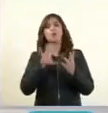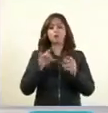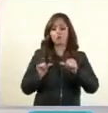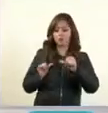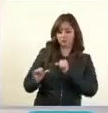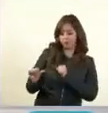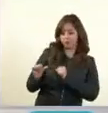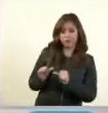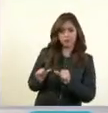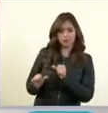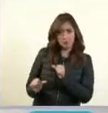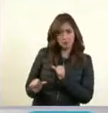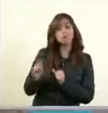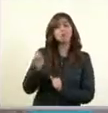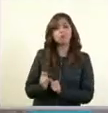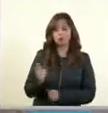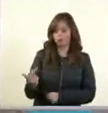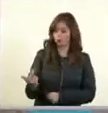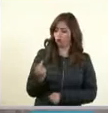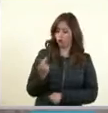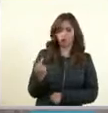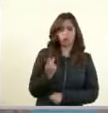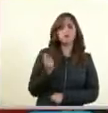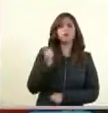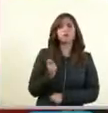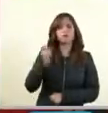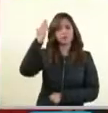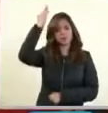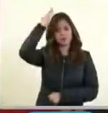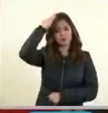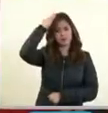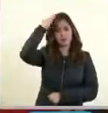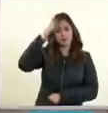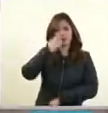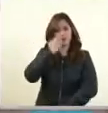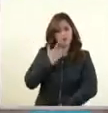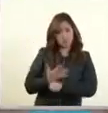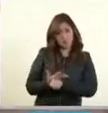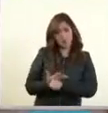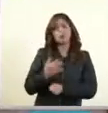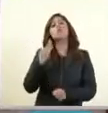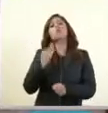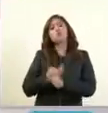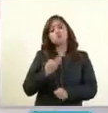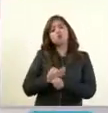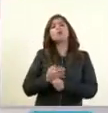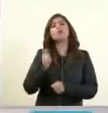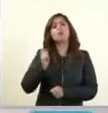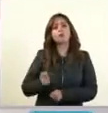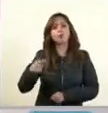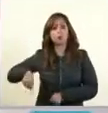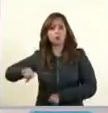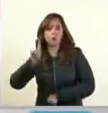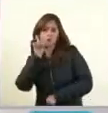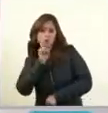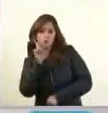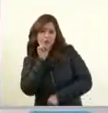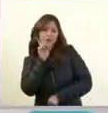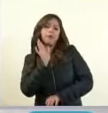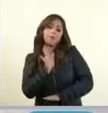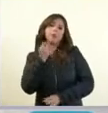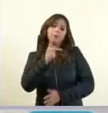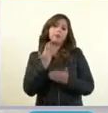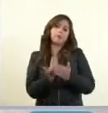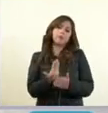a otro, y decir, bueno, los dos somos ahora cabezas de familia, ¿ok? Porque los dos, ahorita está teniendo la mujer, bueno, hace ya